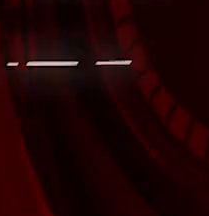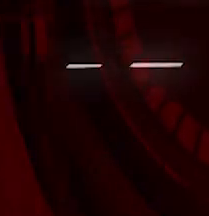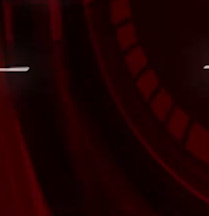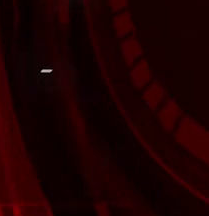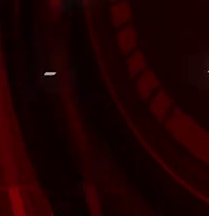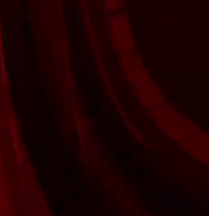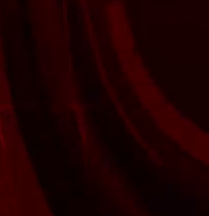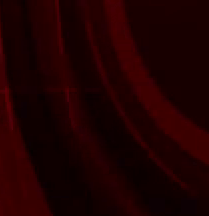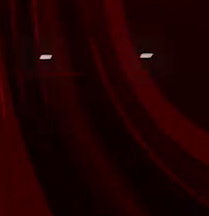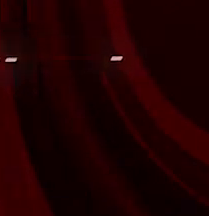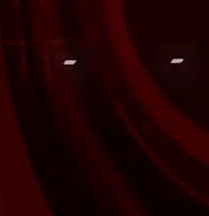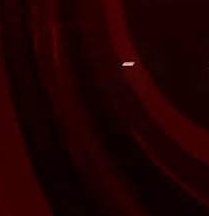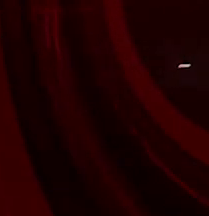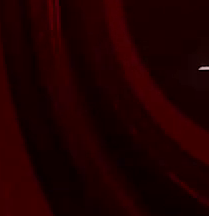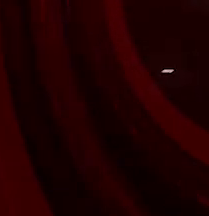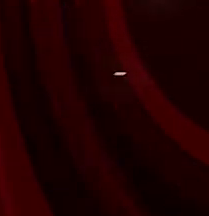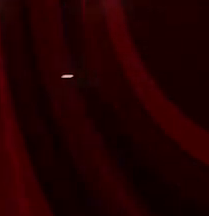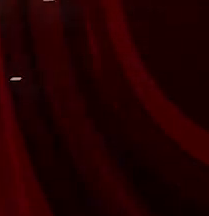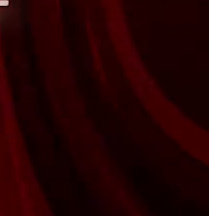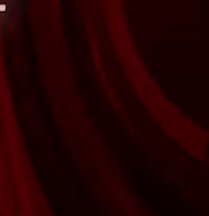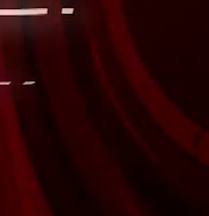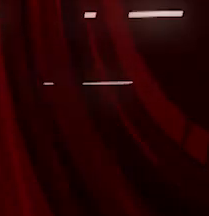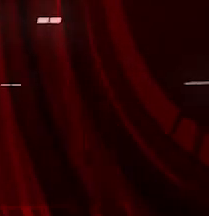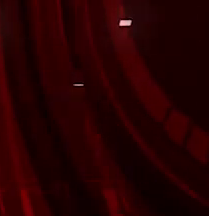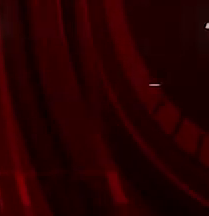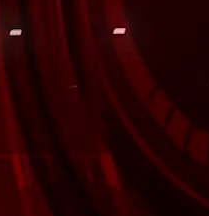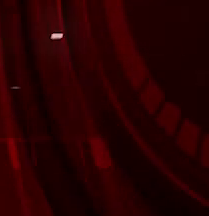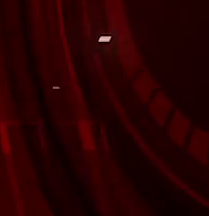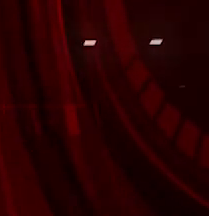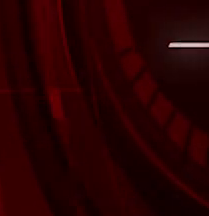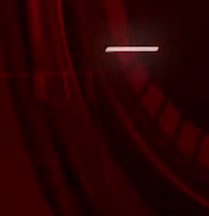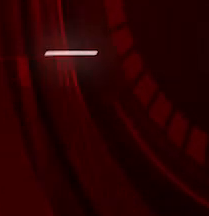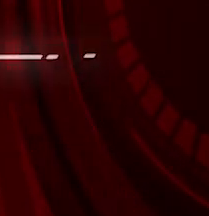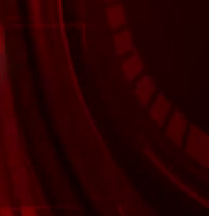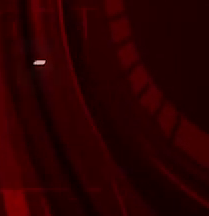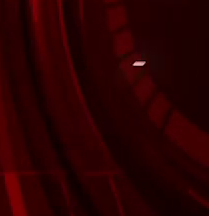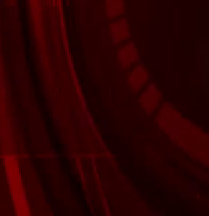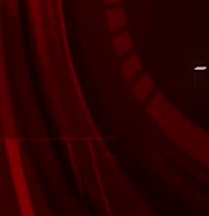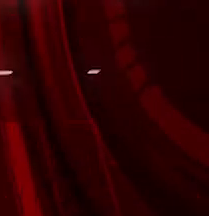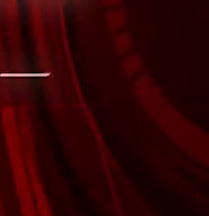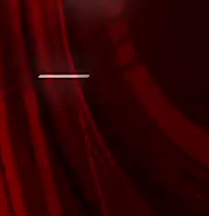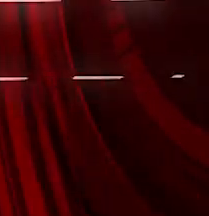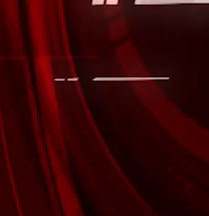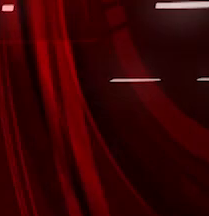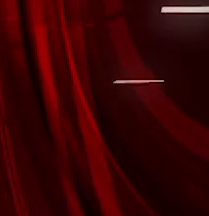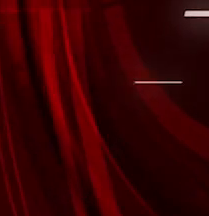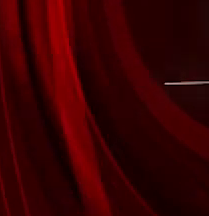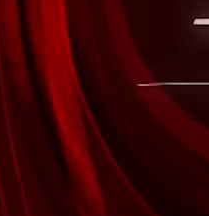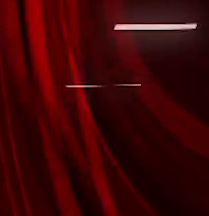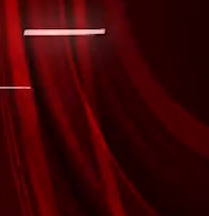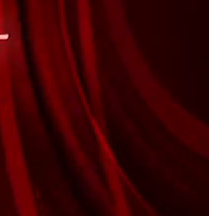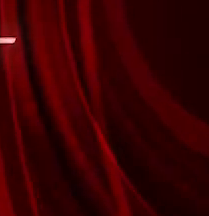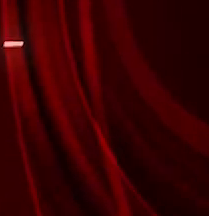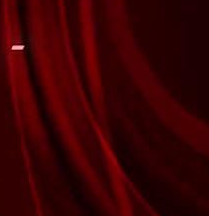Nueva York $1.44. VR para esta semana 252,7 puntos.